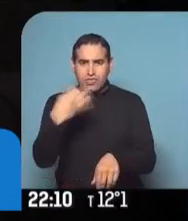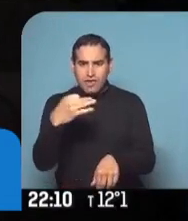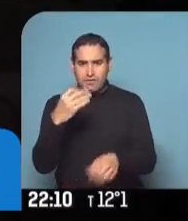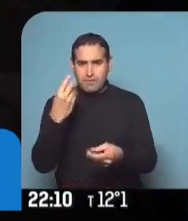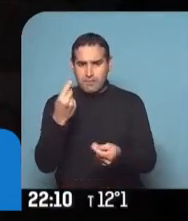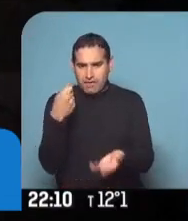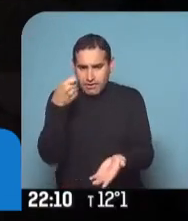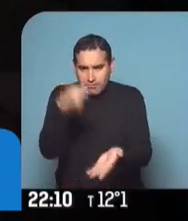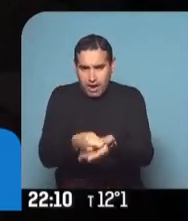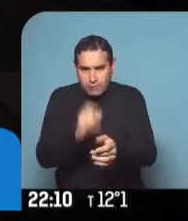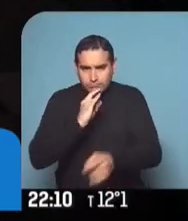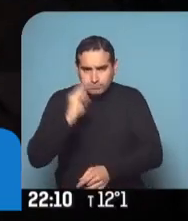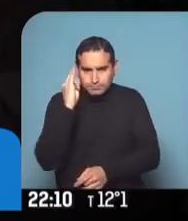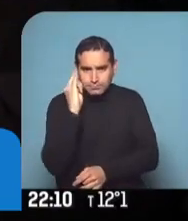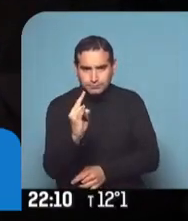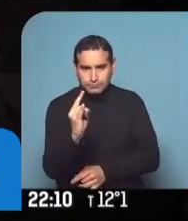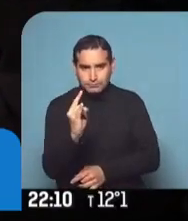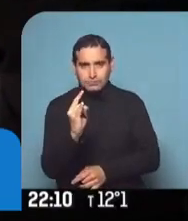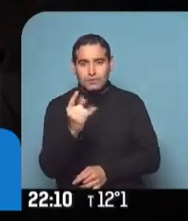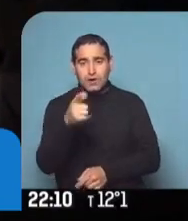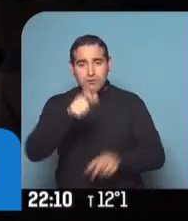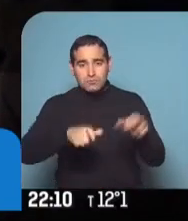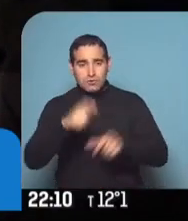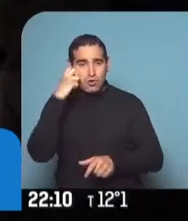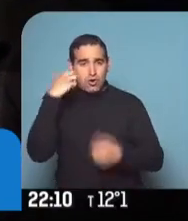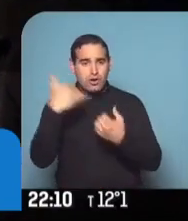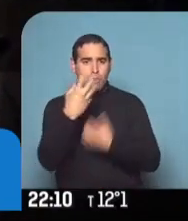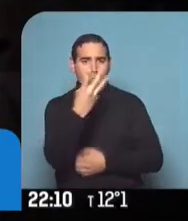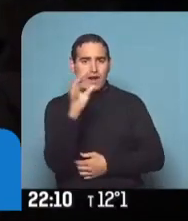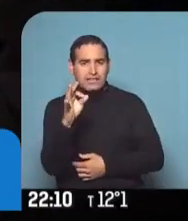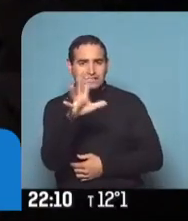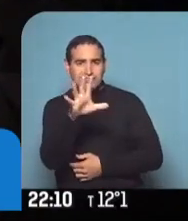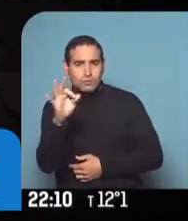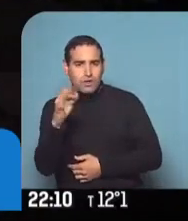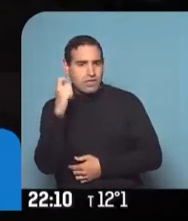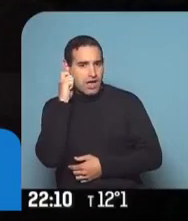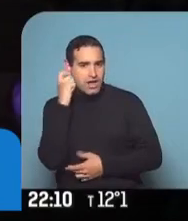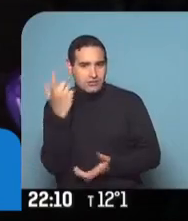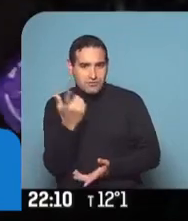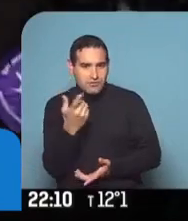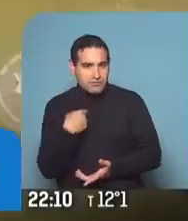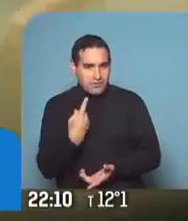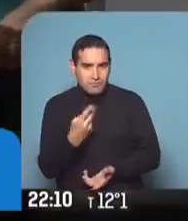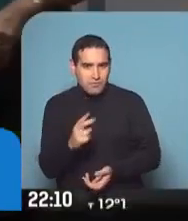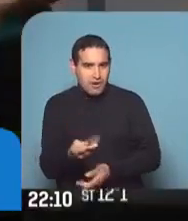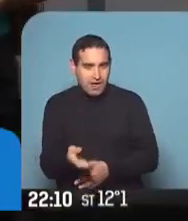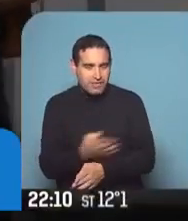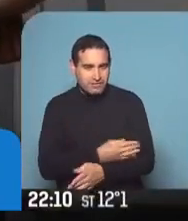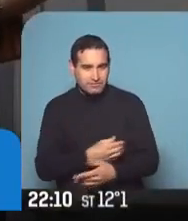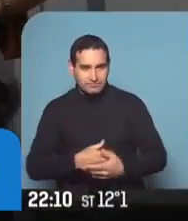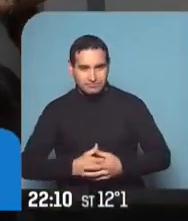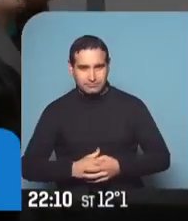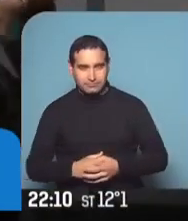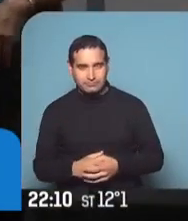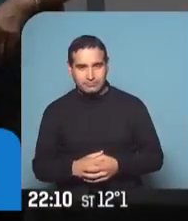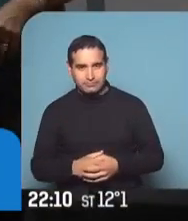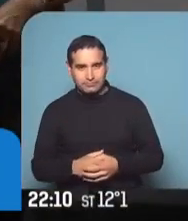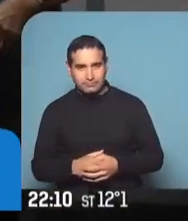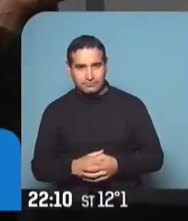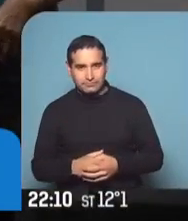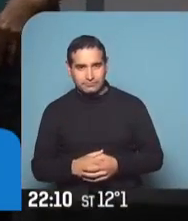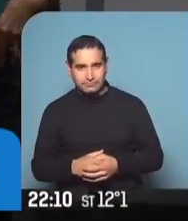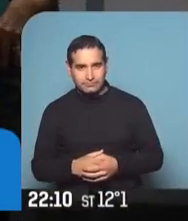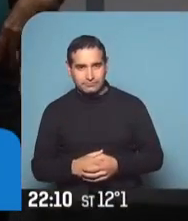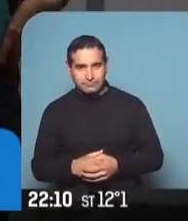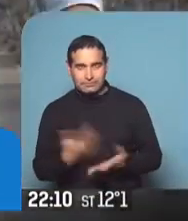um monte de gente lá dentro se aposentando com 40, 50 anos. E nós temos que morrer para aposentar. Cambia la forma